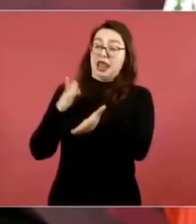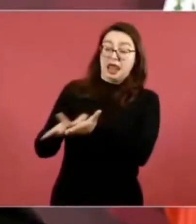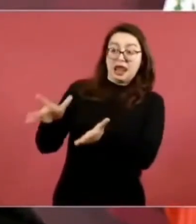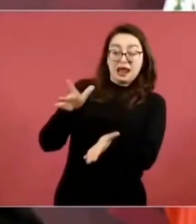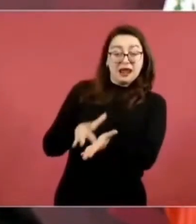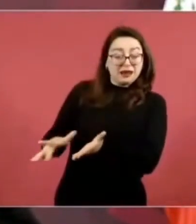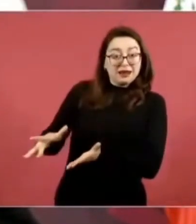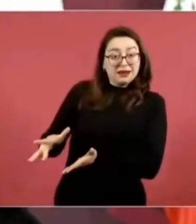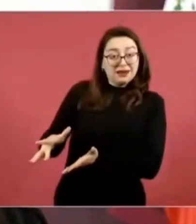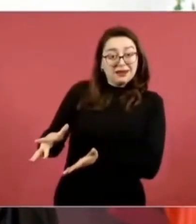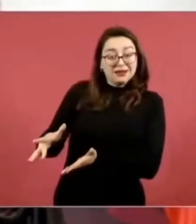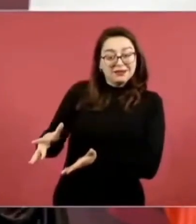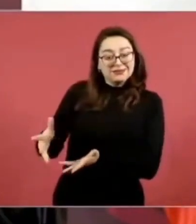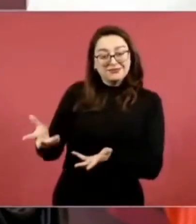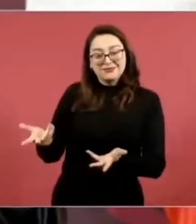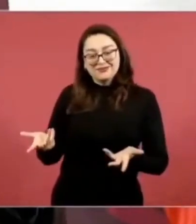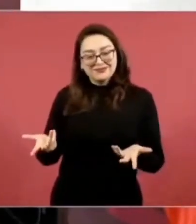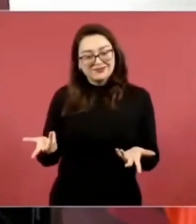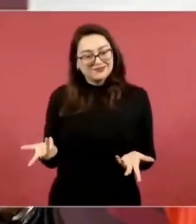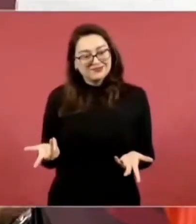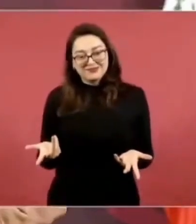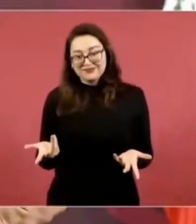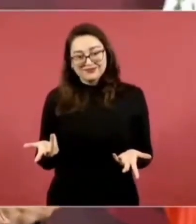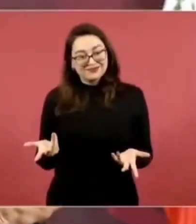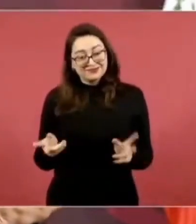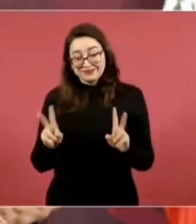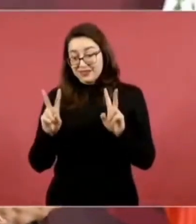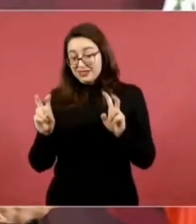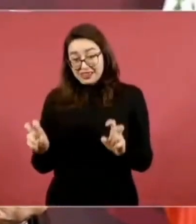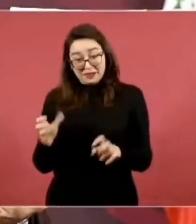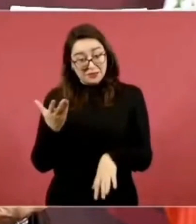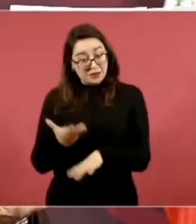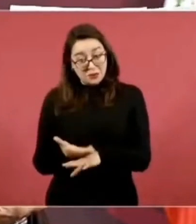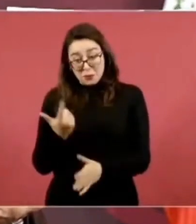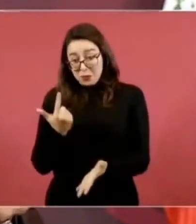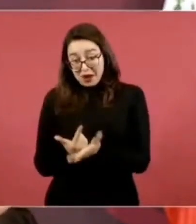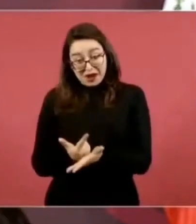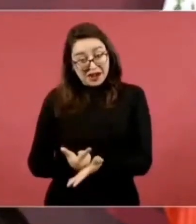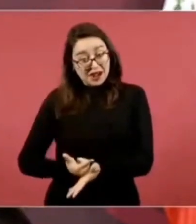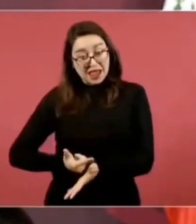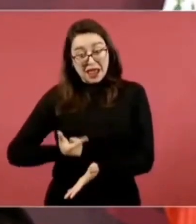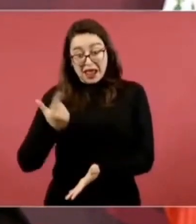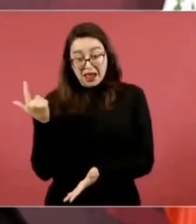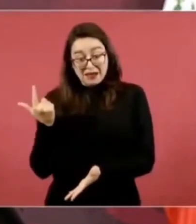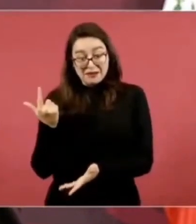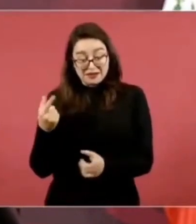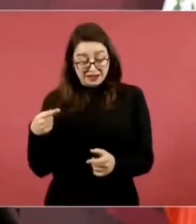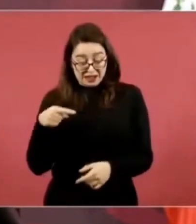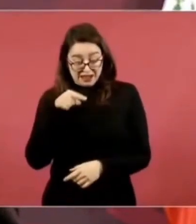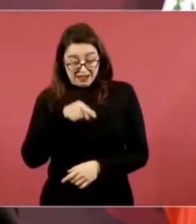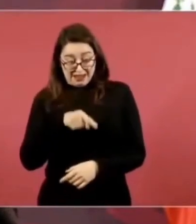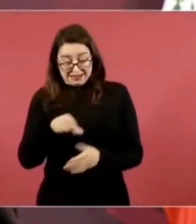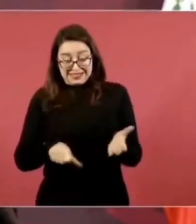Entonces, es gravísimo porque por un lado,